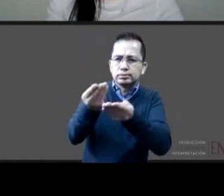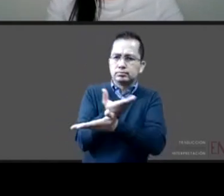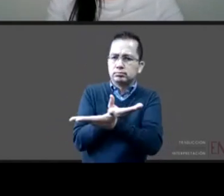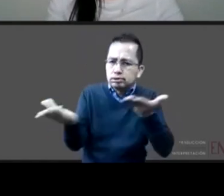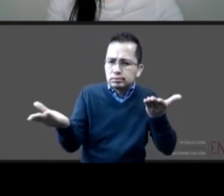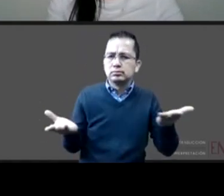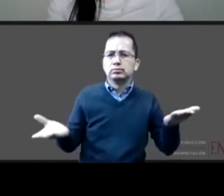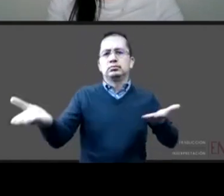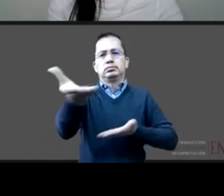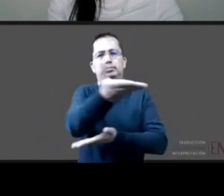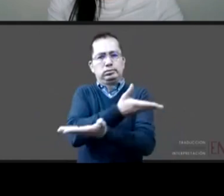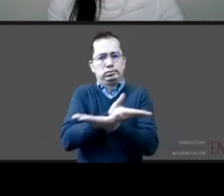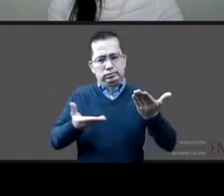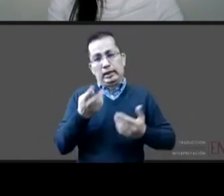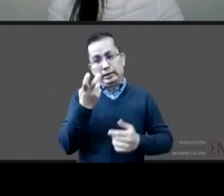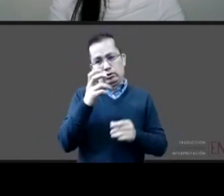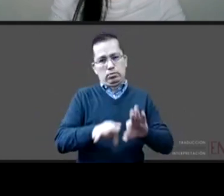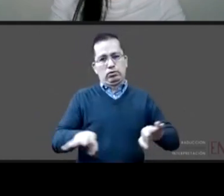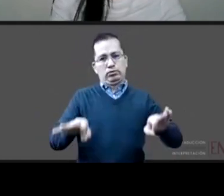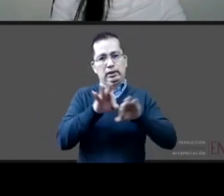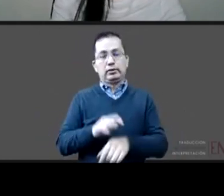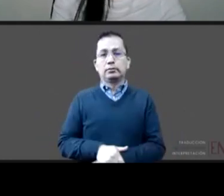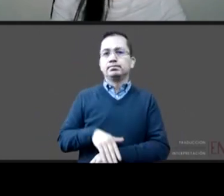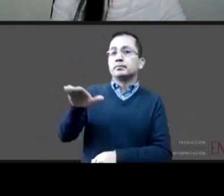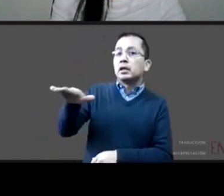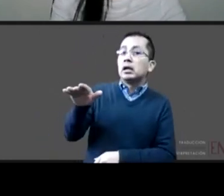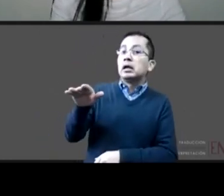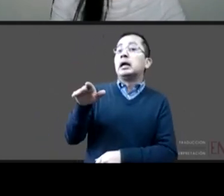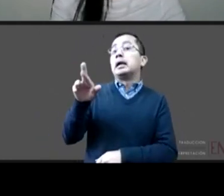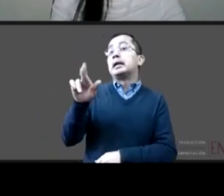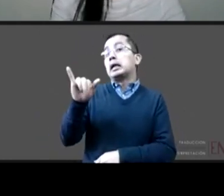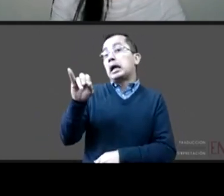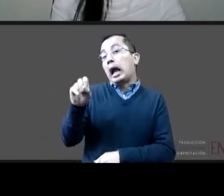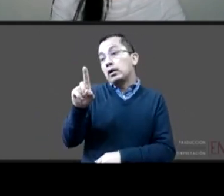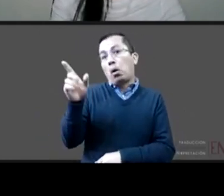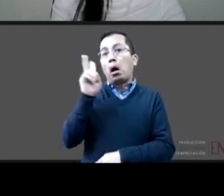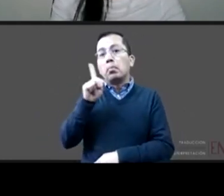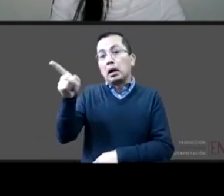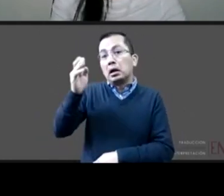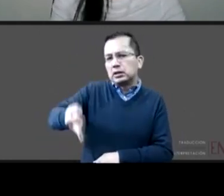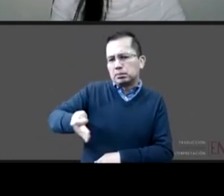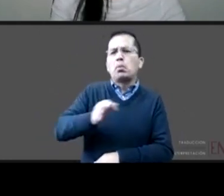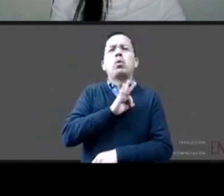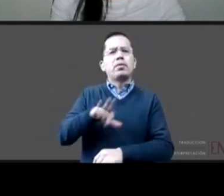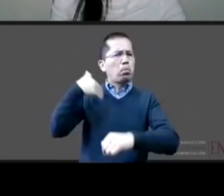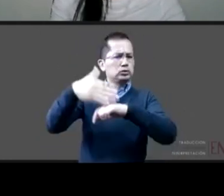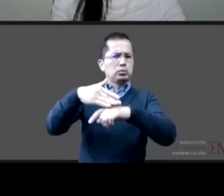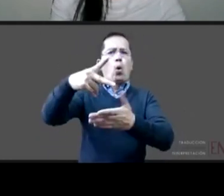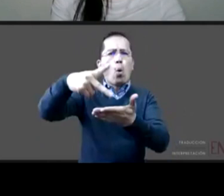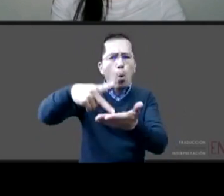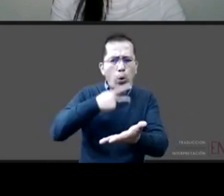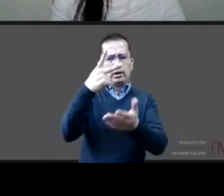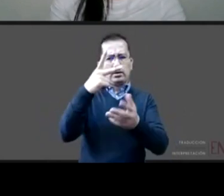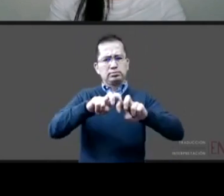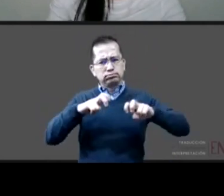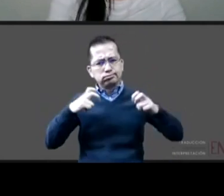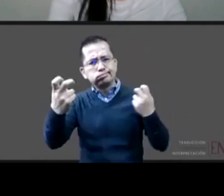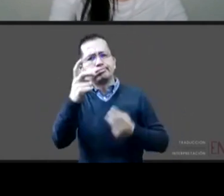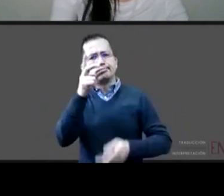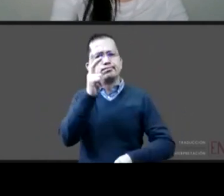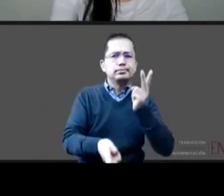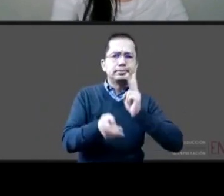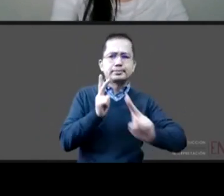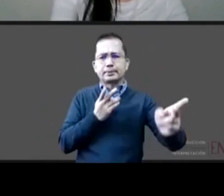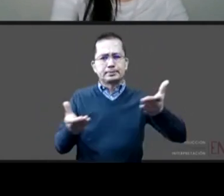si Ricardo lo acepta, podríamos comprometernos a otro próximo para continuar este diálogo. Así es que, pues, si les